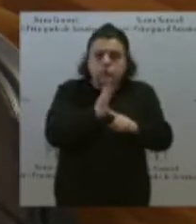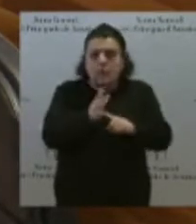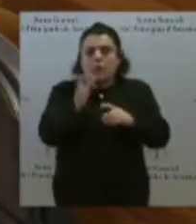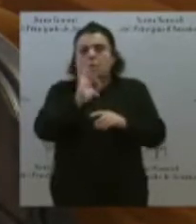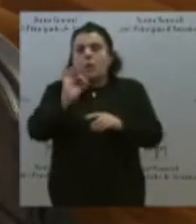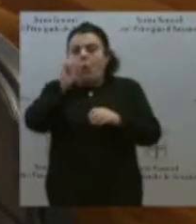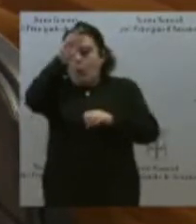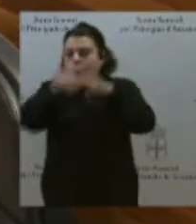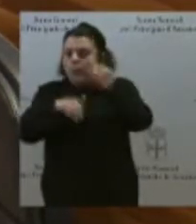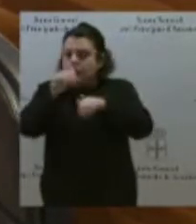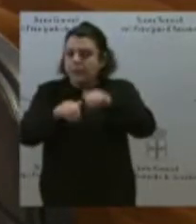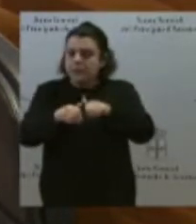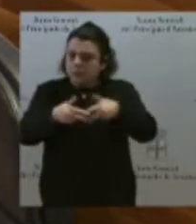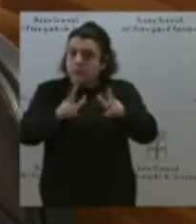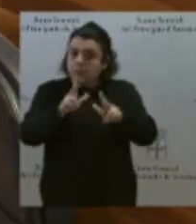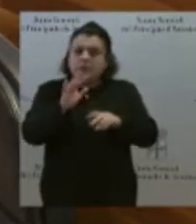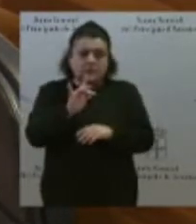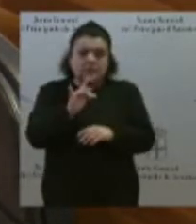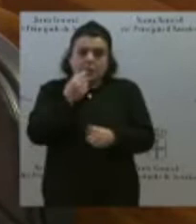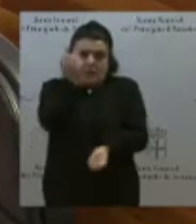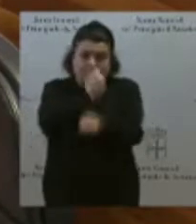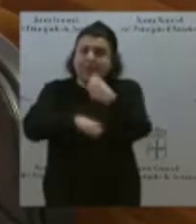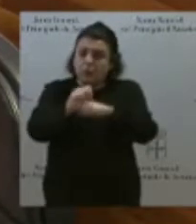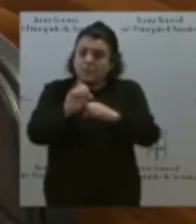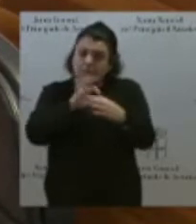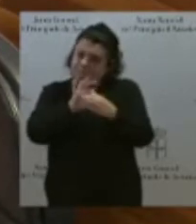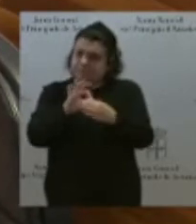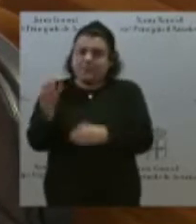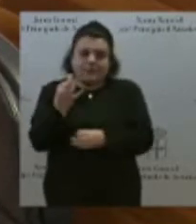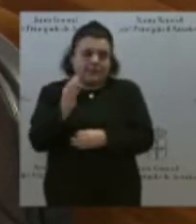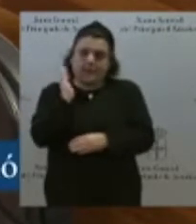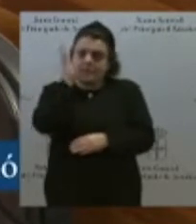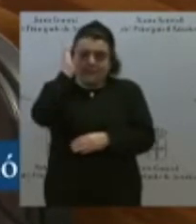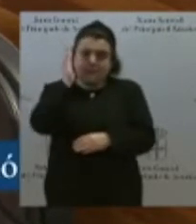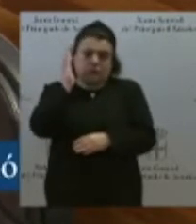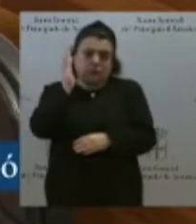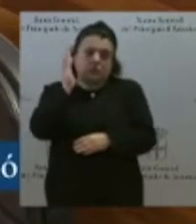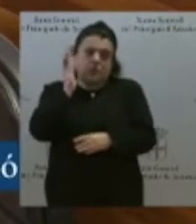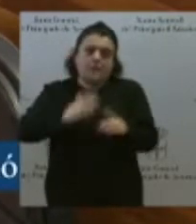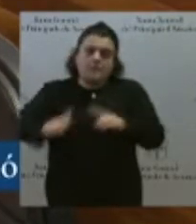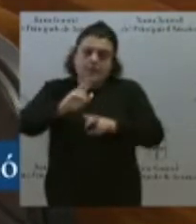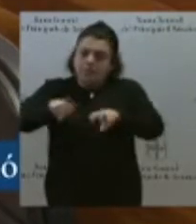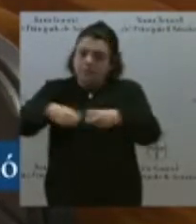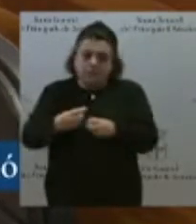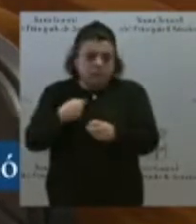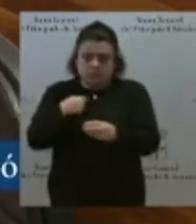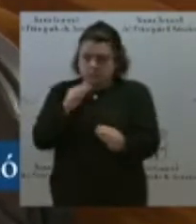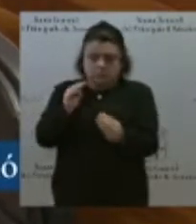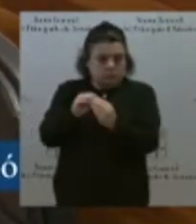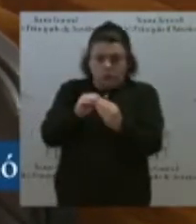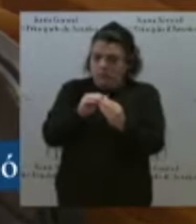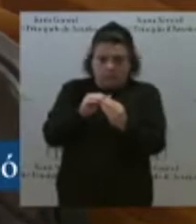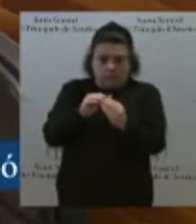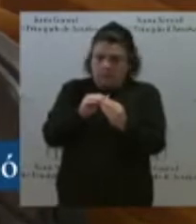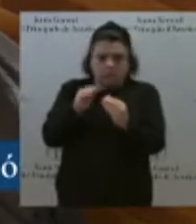hay que supeditar cualquier impacto medioambiental o social. Esto no estamos de acuerdo, no estamos en ese extremo, pero también nos encontramos con